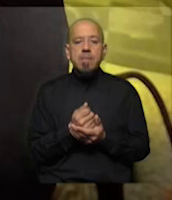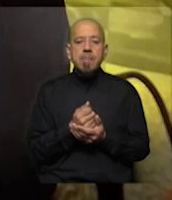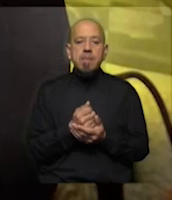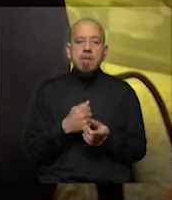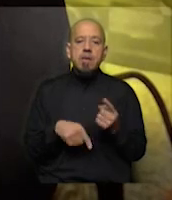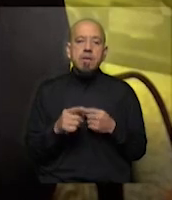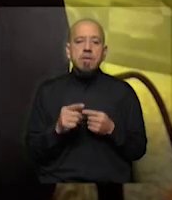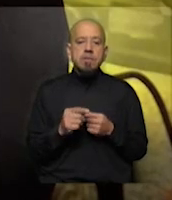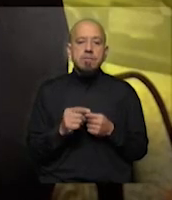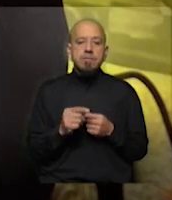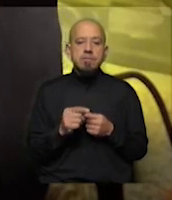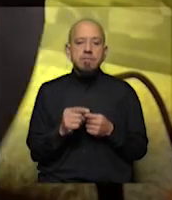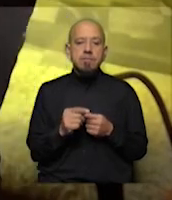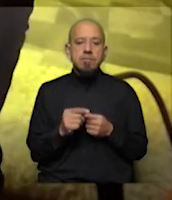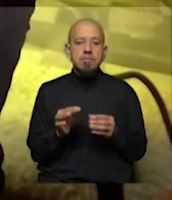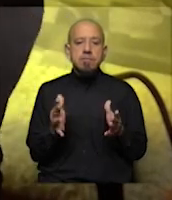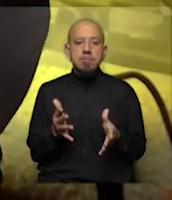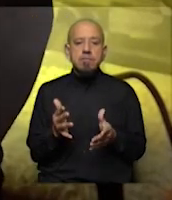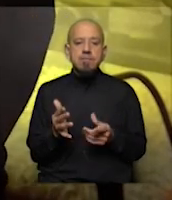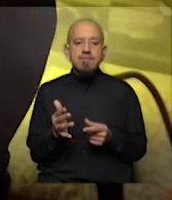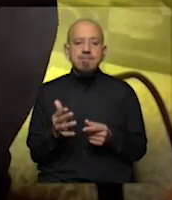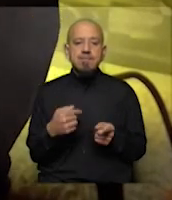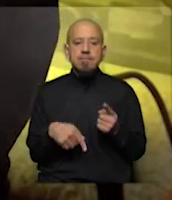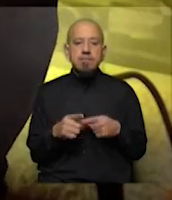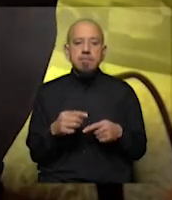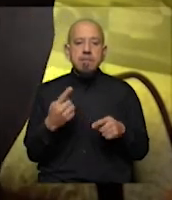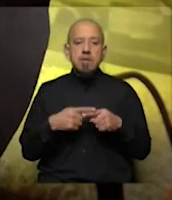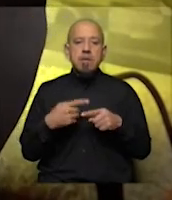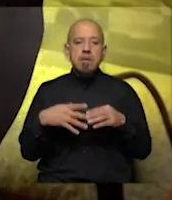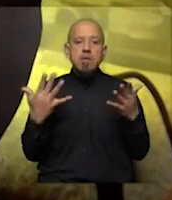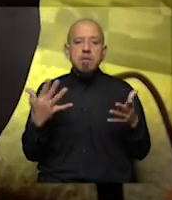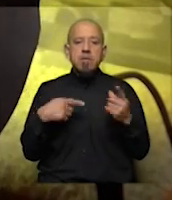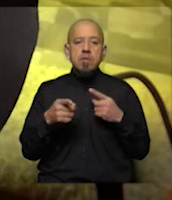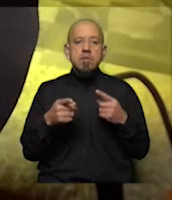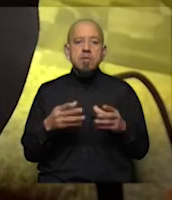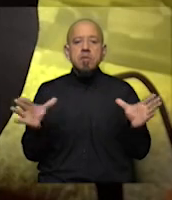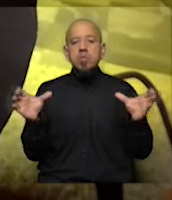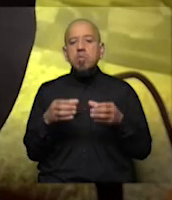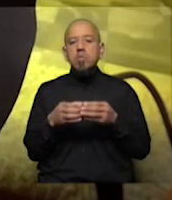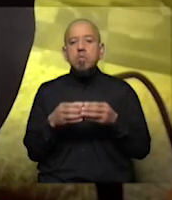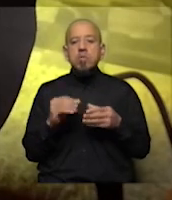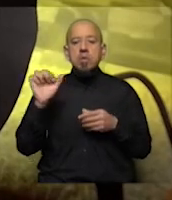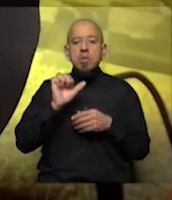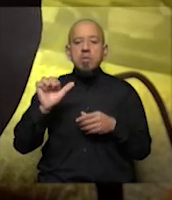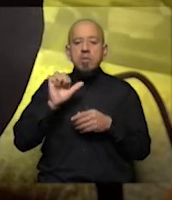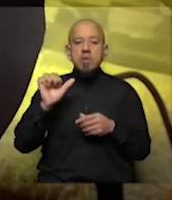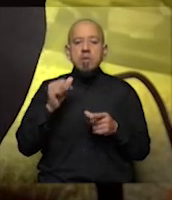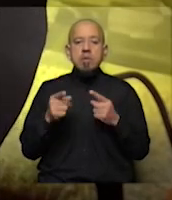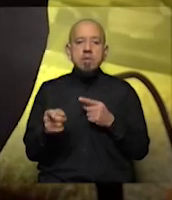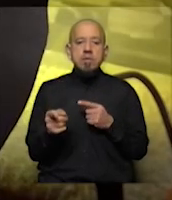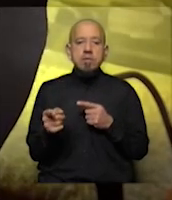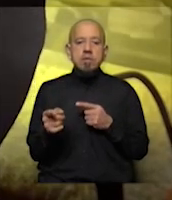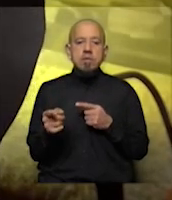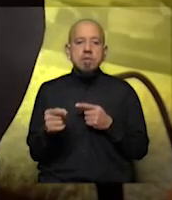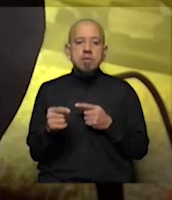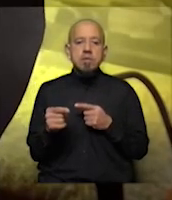pantalla. Me gustaría resaltar, más allá de la fiesta, y un poco estuviste hablando de lo que es la Cámara y todas las empresas que hay asociadas a